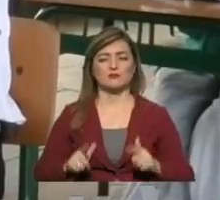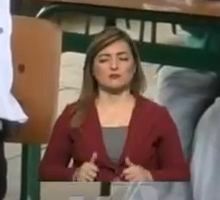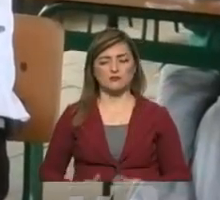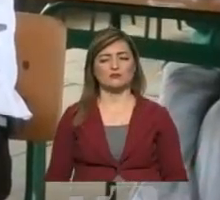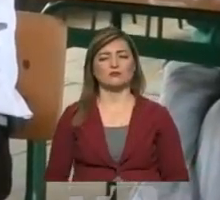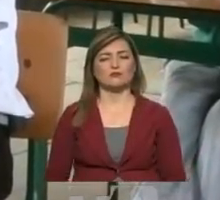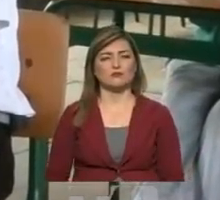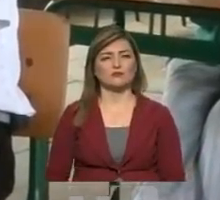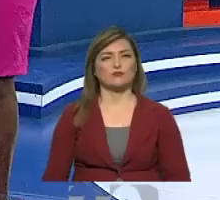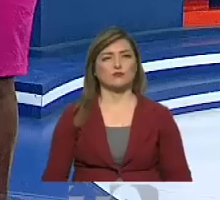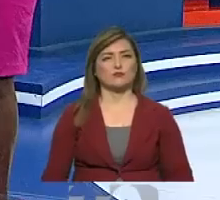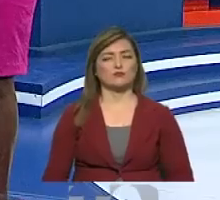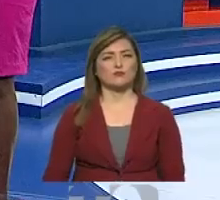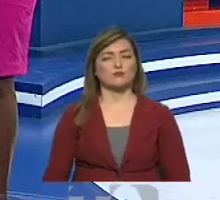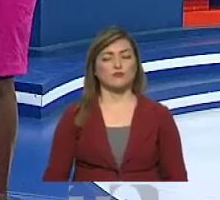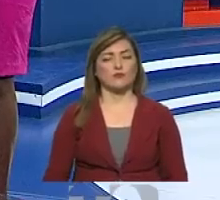Chufardi, 24 horas.